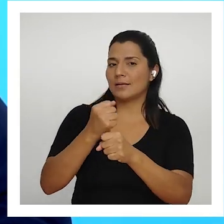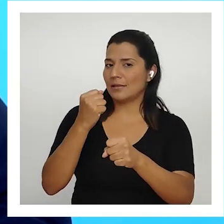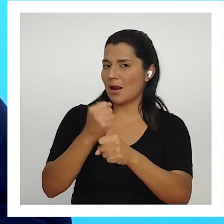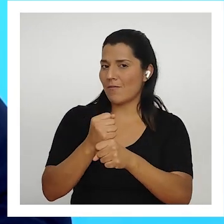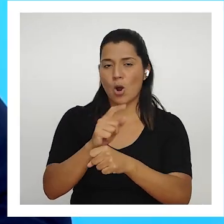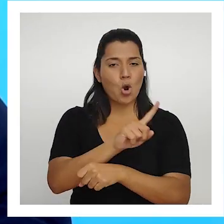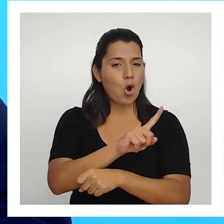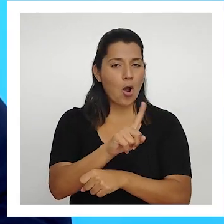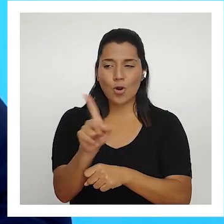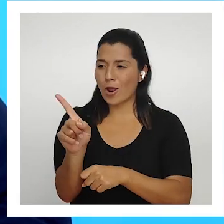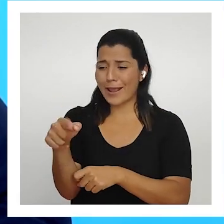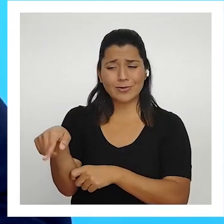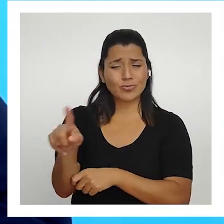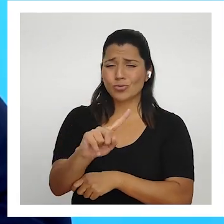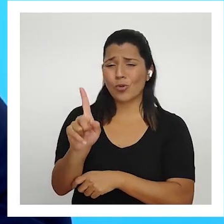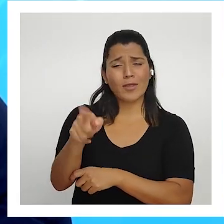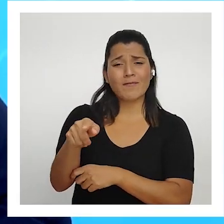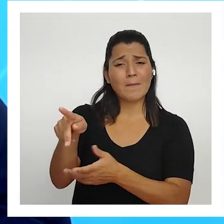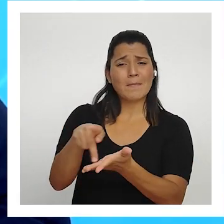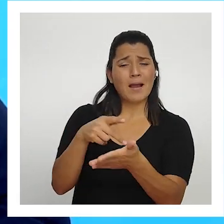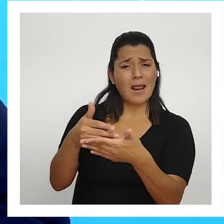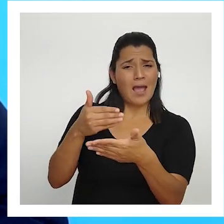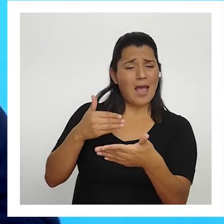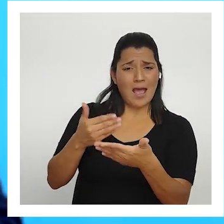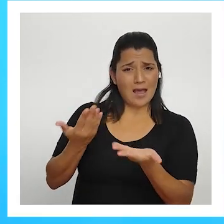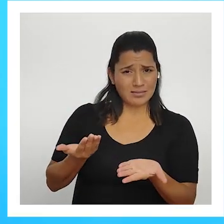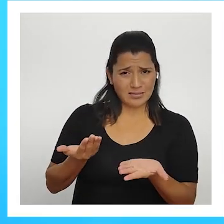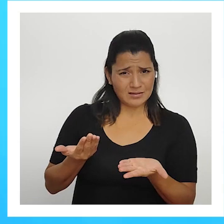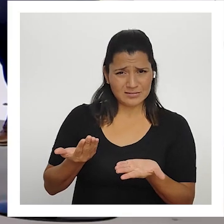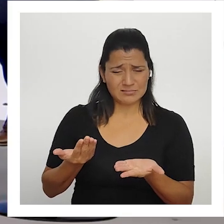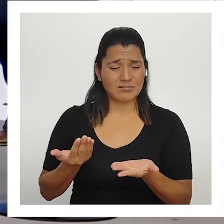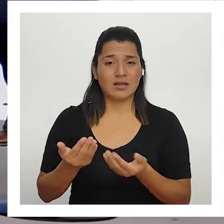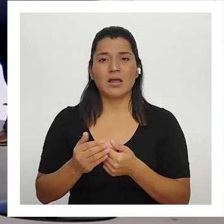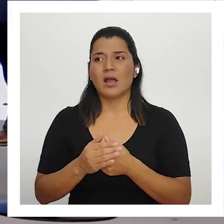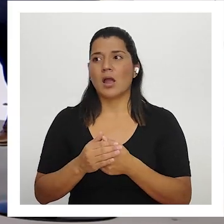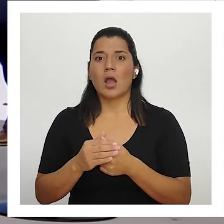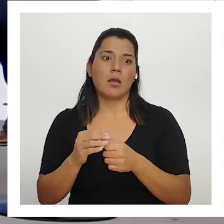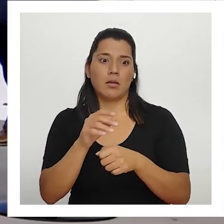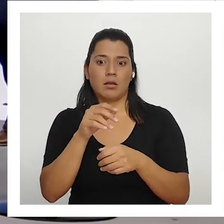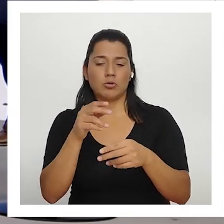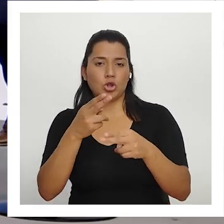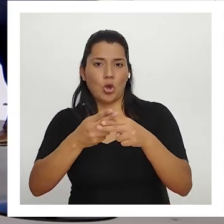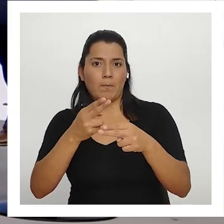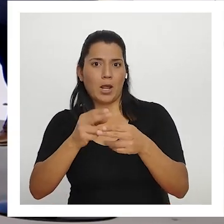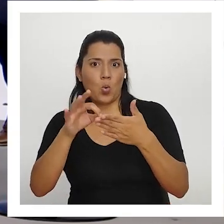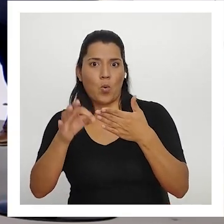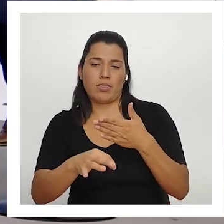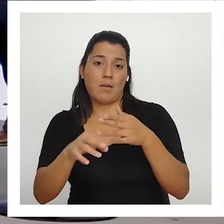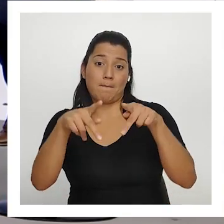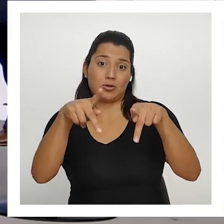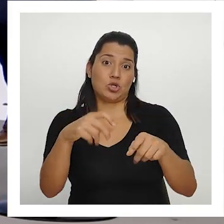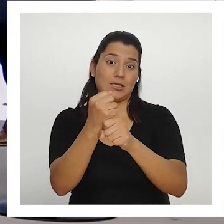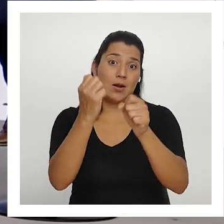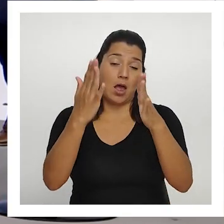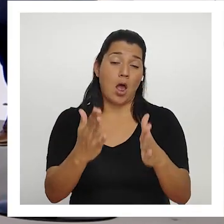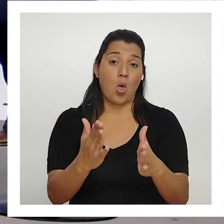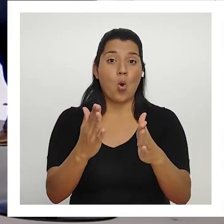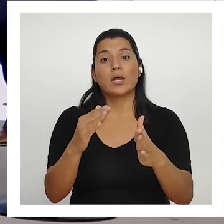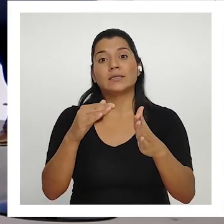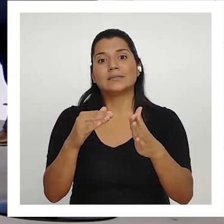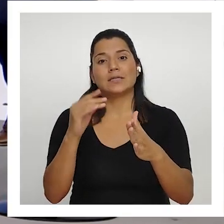realmente ellos tienen algún tipo de campaña de ofrecimiento de trabajo para personas en Latinoamérica. Sí, la Embajada de los Estados Unidos también, como parte de sus